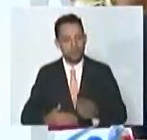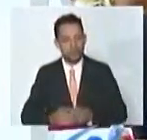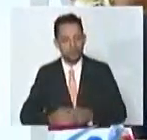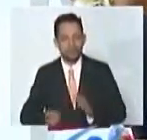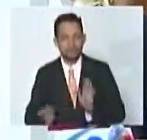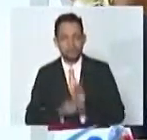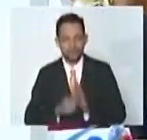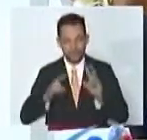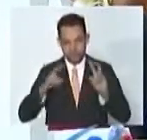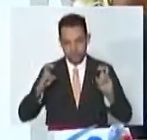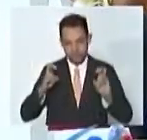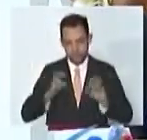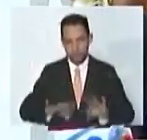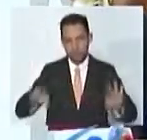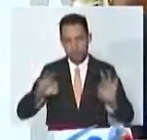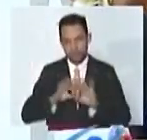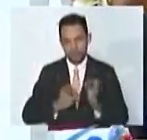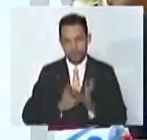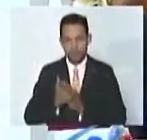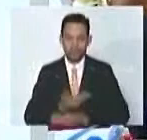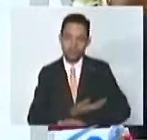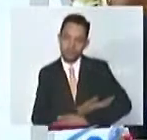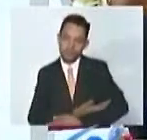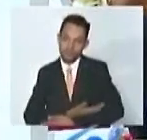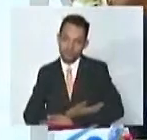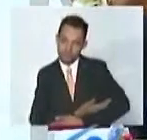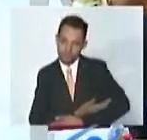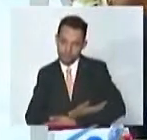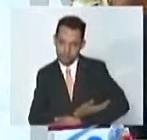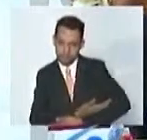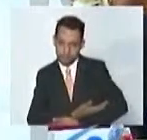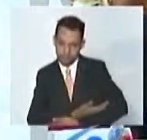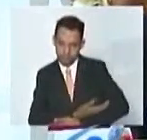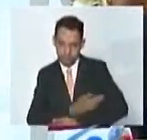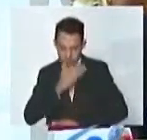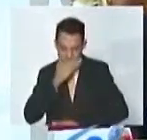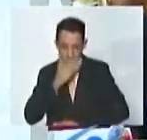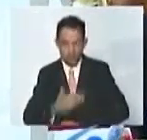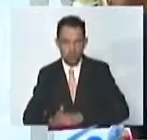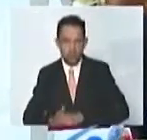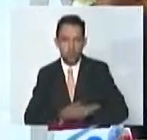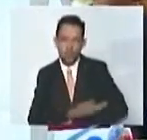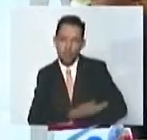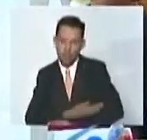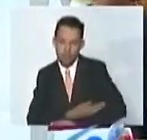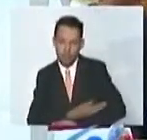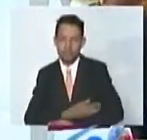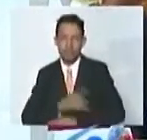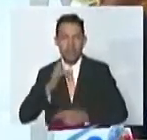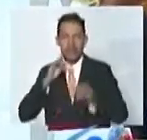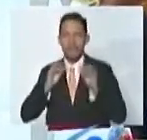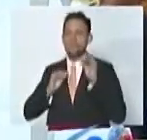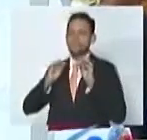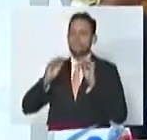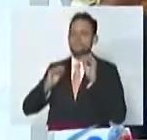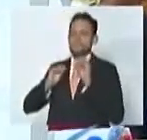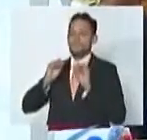punto. Los bebés, pues desde muy temprana edad están escuchando sonidos,